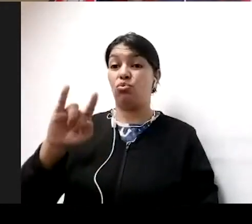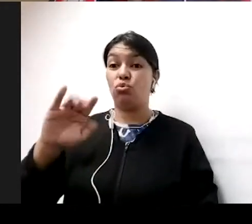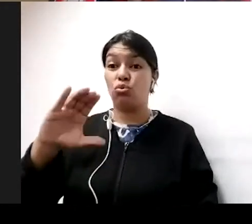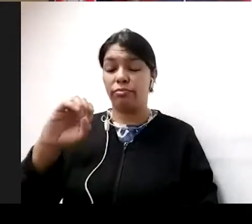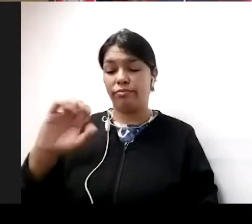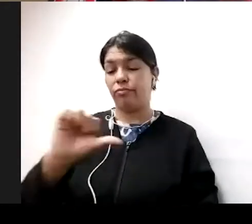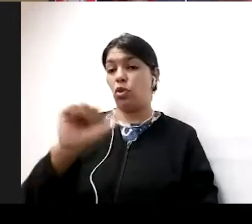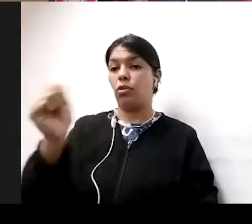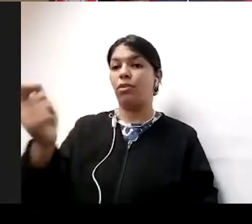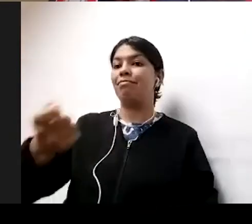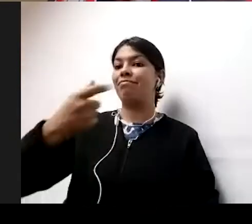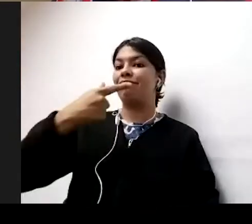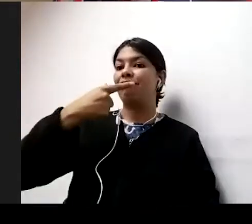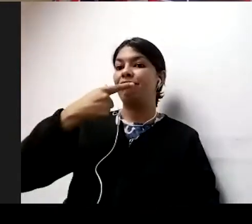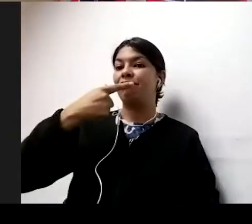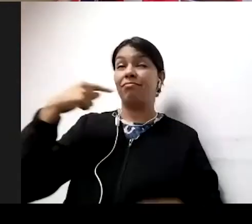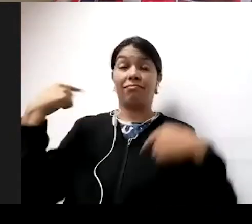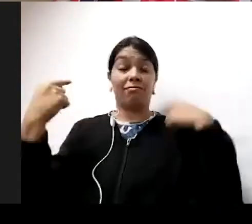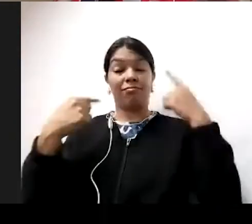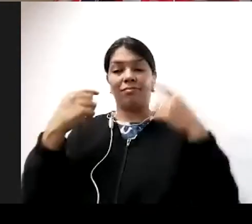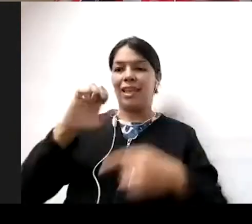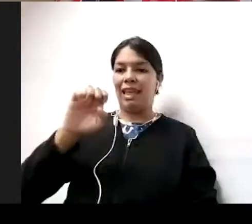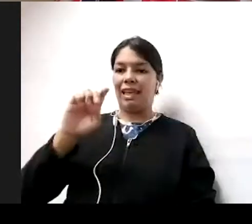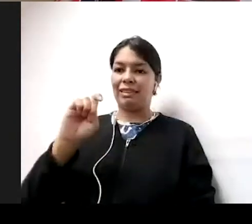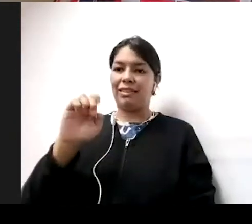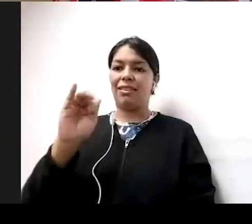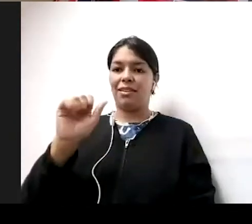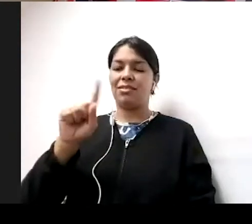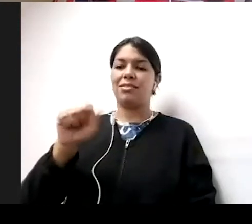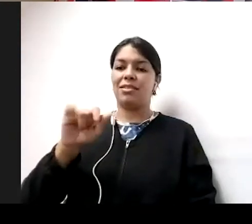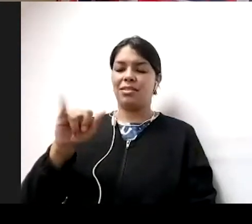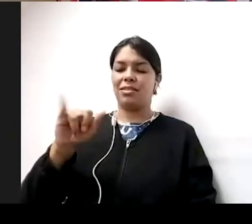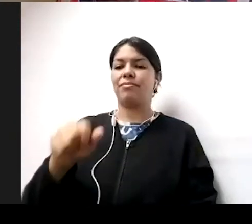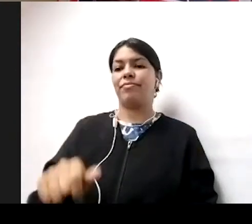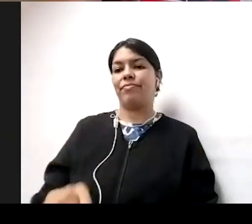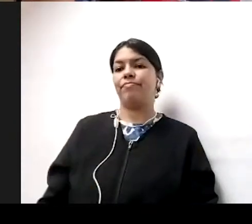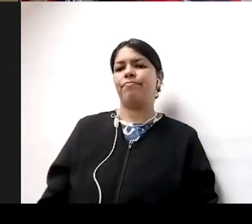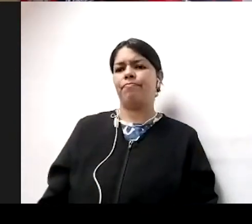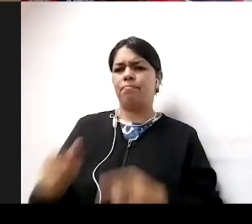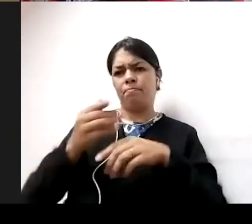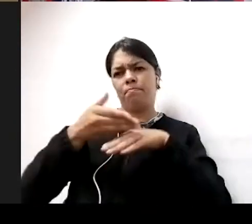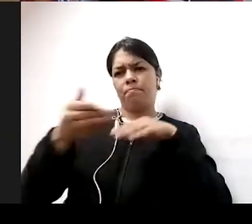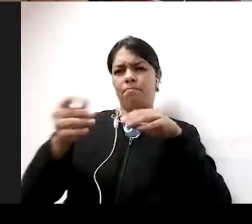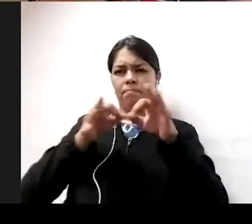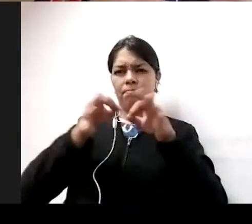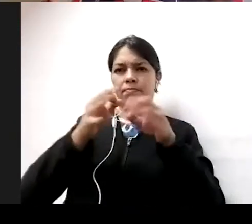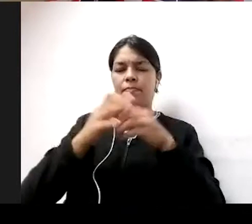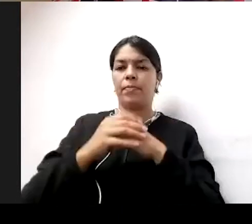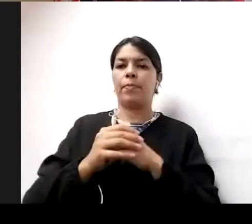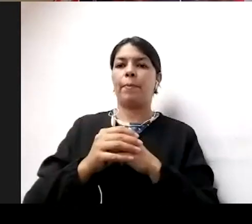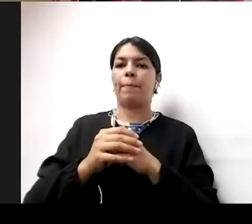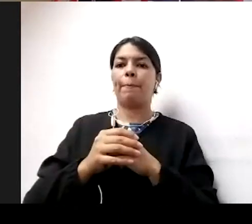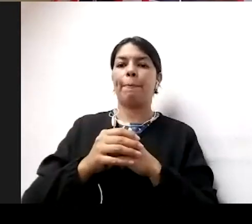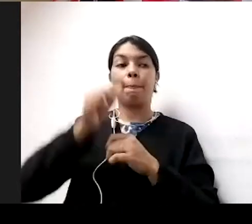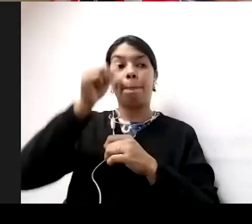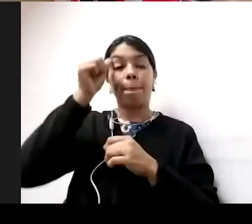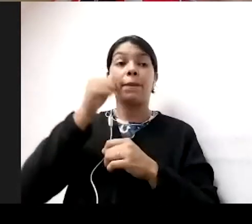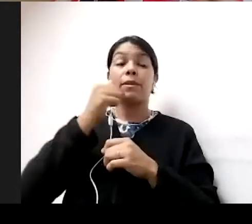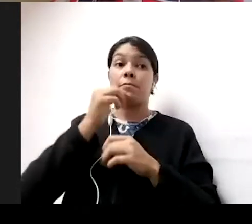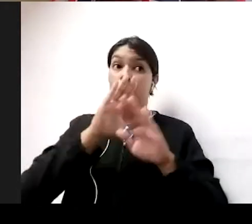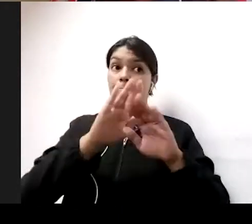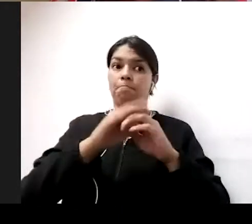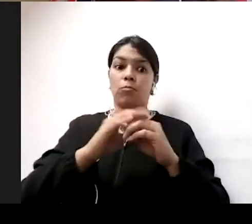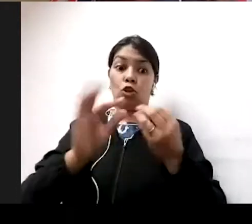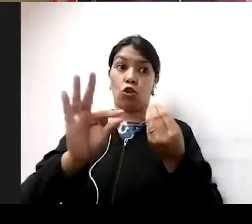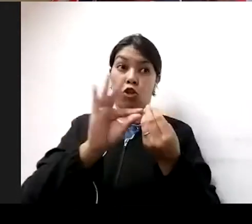amplia. Bueno, pero antes de entrar a hablar directamente de las drogas, vamos a hablar de unos conceptos muy claves. Se